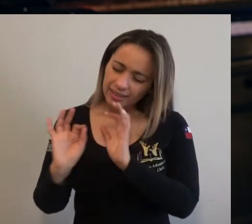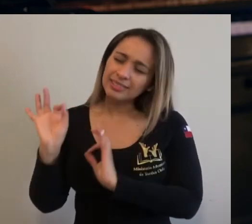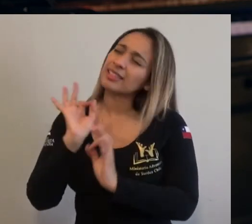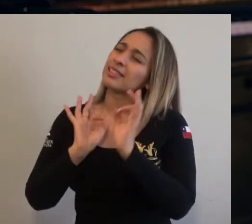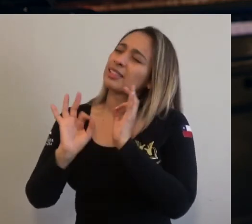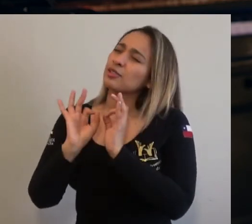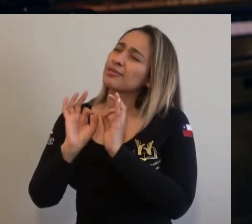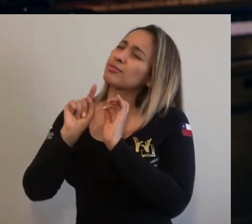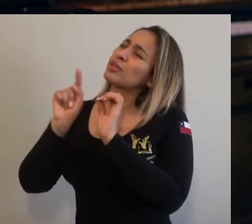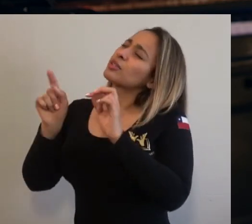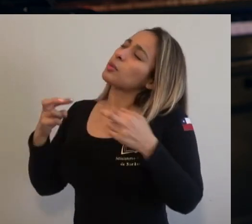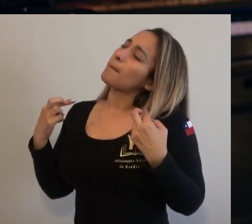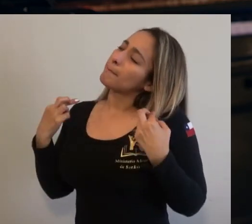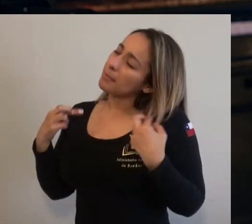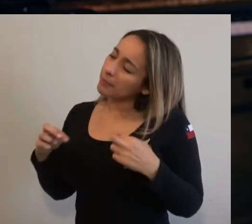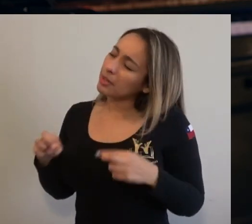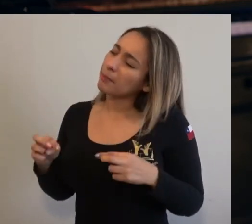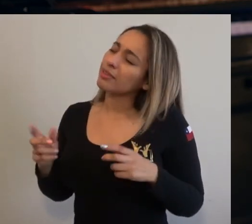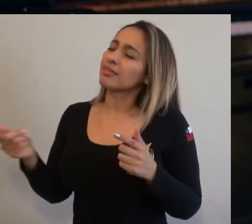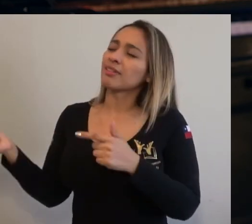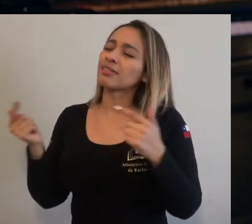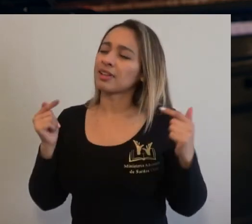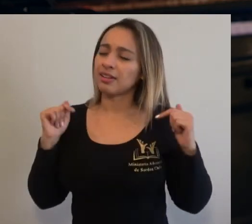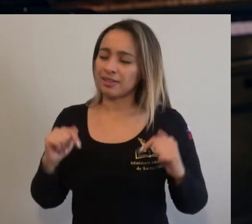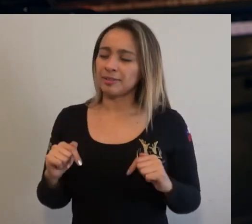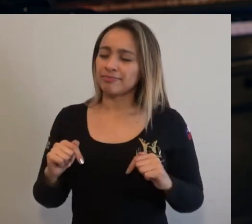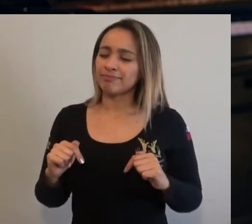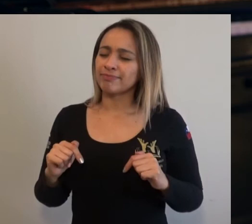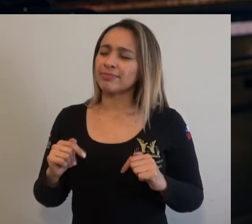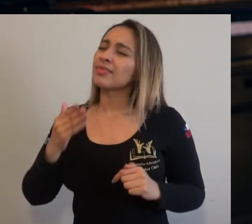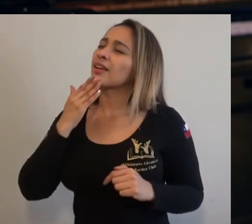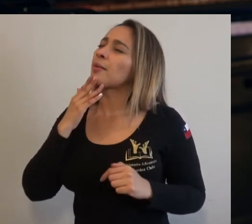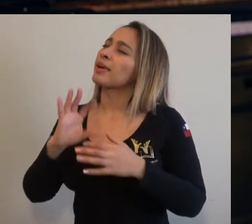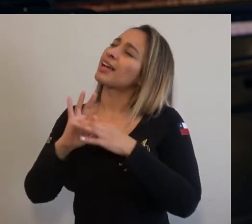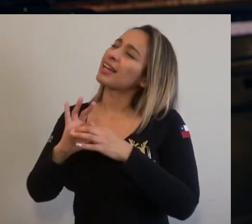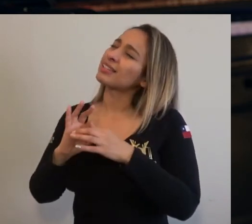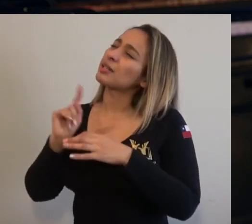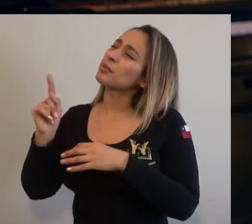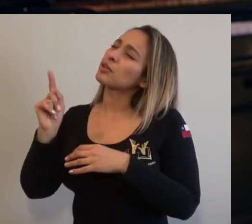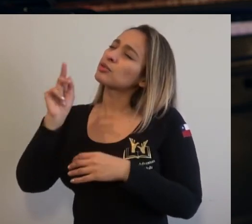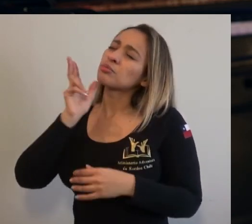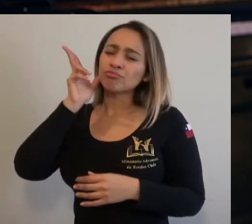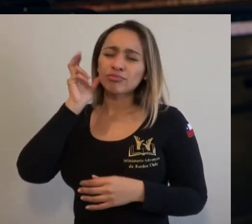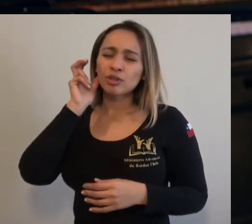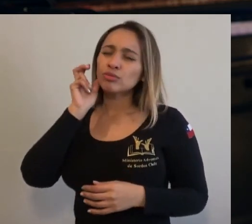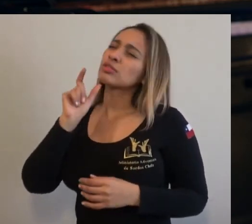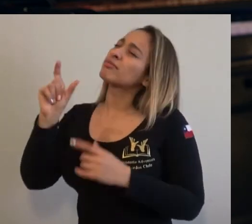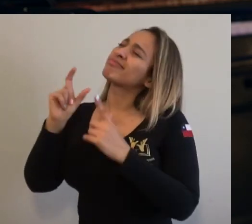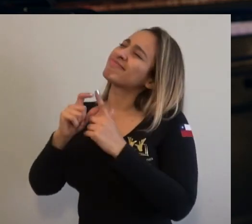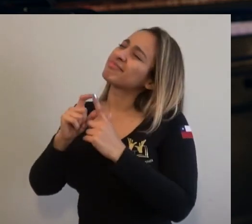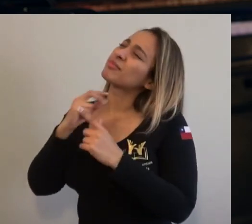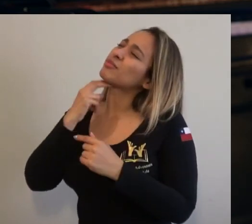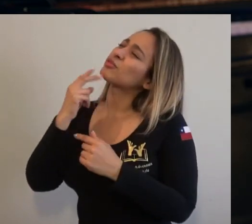Gracias, Padre, porque nos permites estar acá. Señor, muchas gracias porque nos permites también escuchar tu palabra.